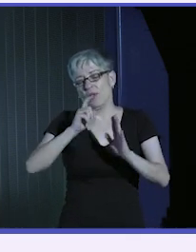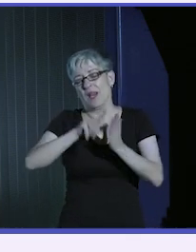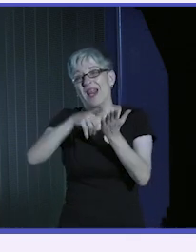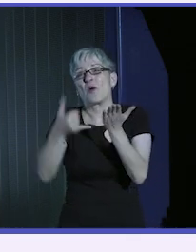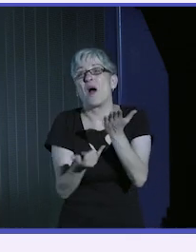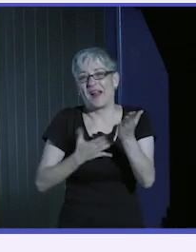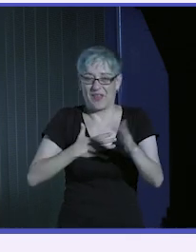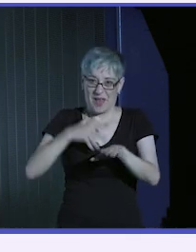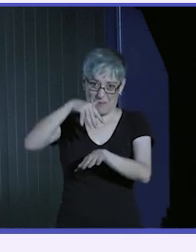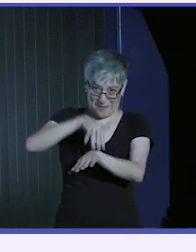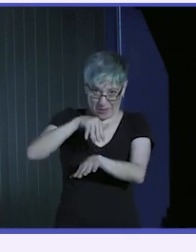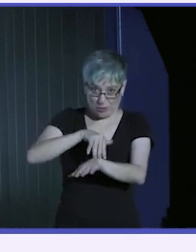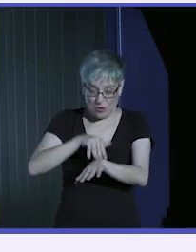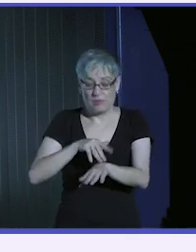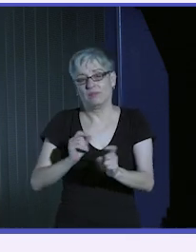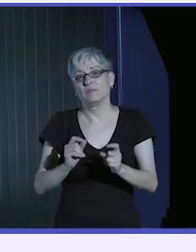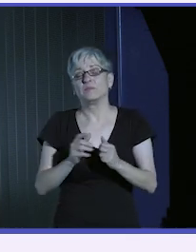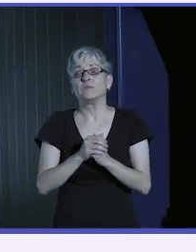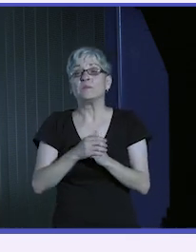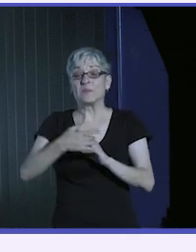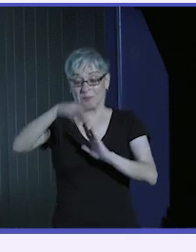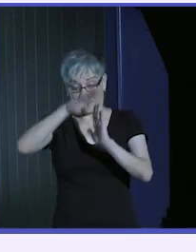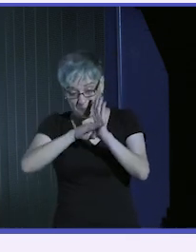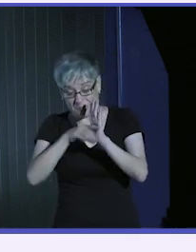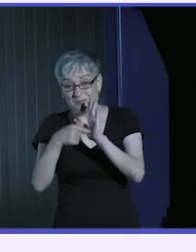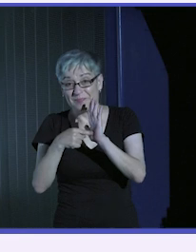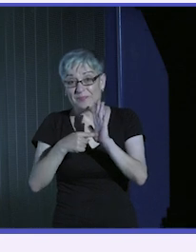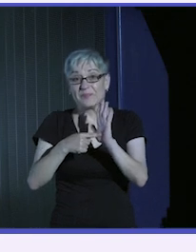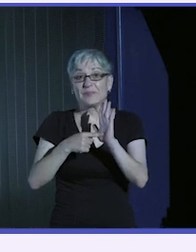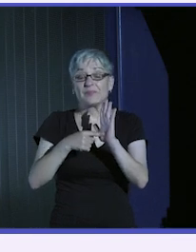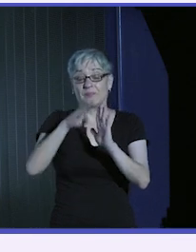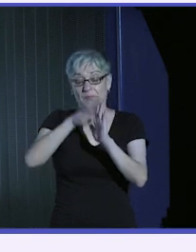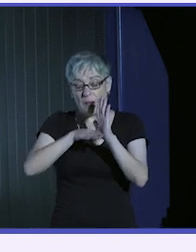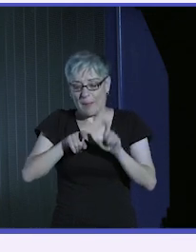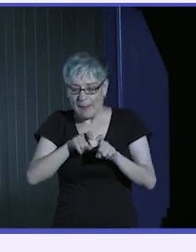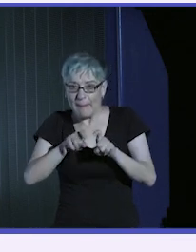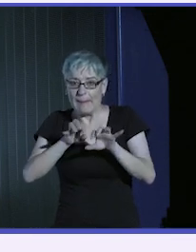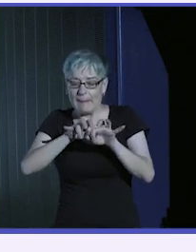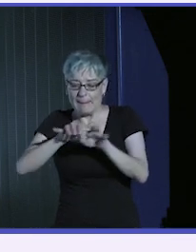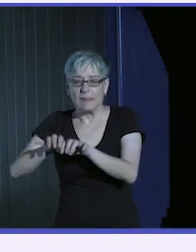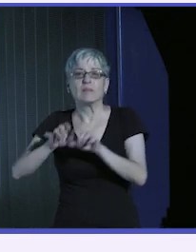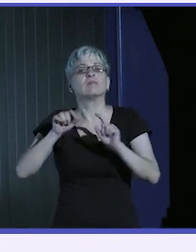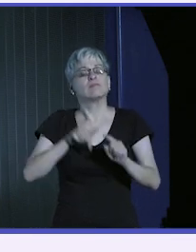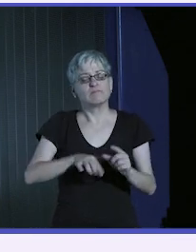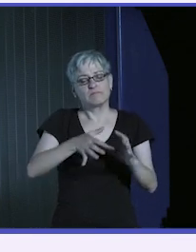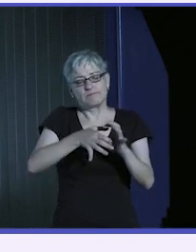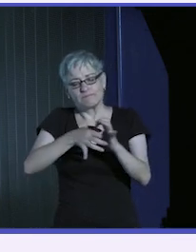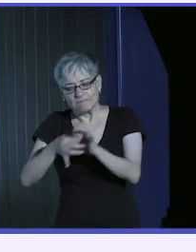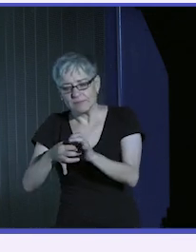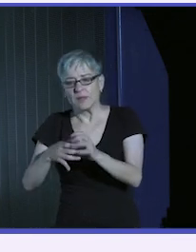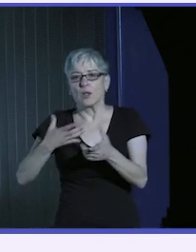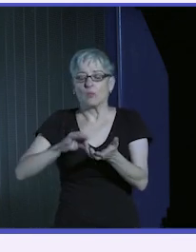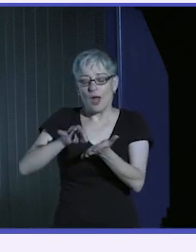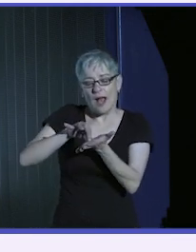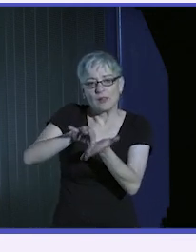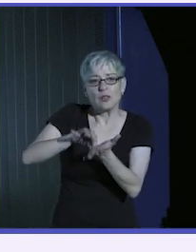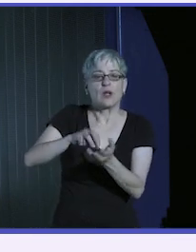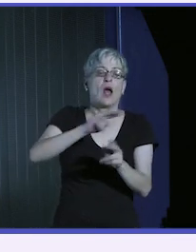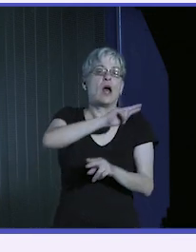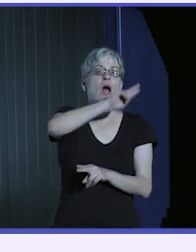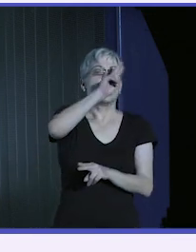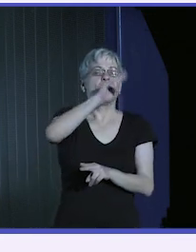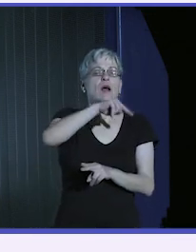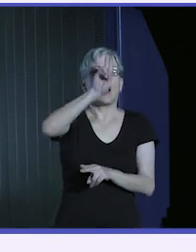que lo hemos desarrollado nosotros. Y con esta primera fase de desarrollo, luego ya podemos combinar otros servicios de Azure, como por